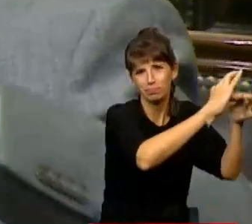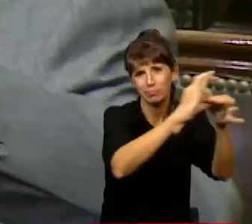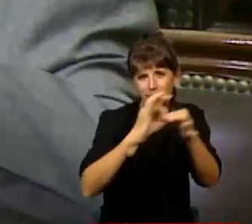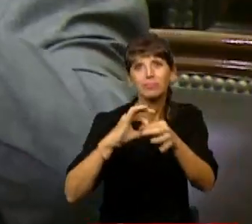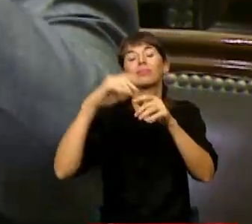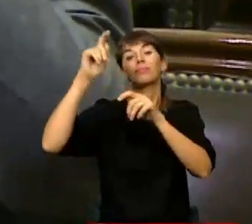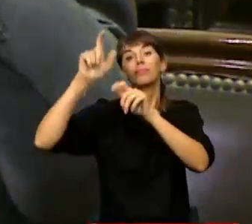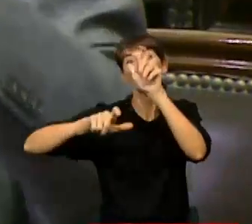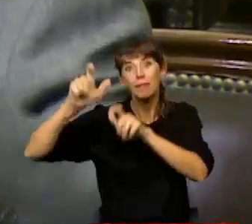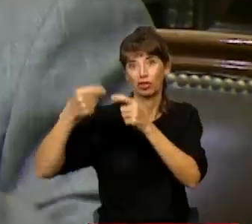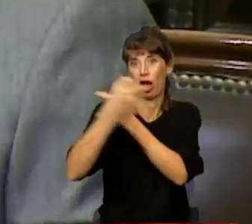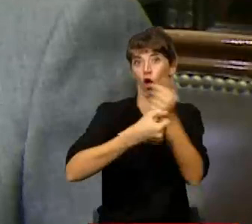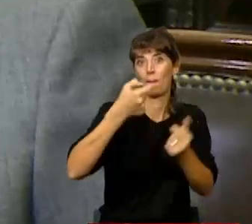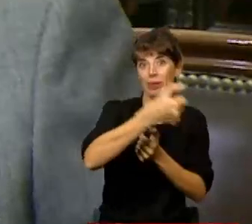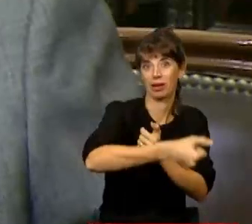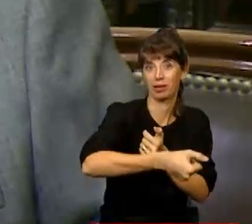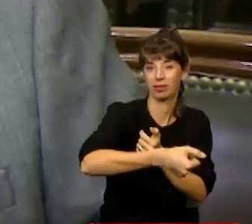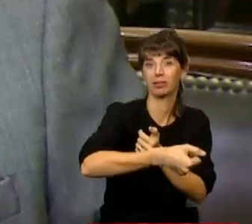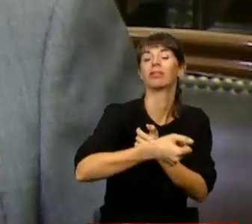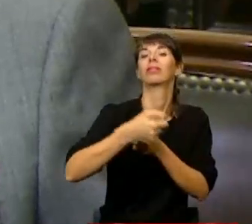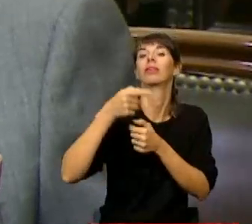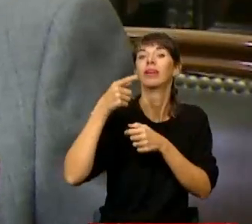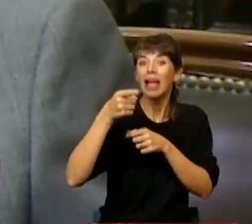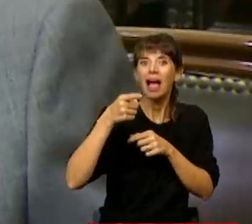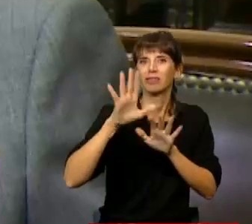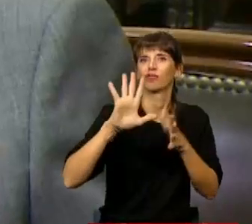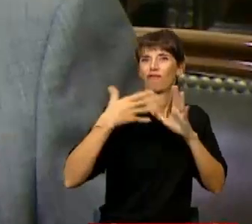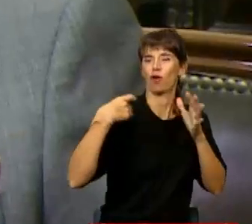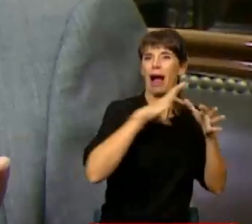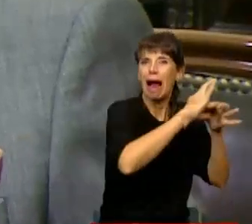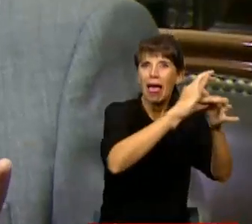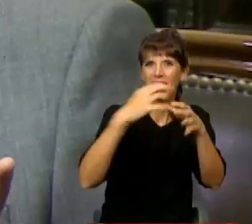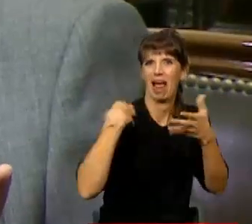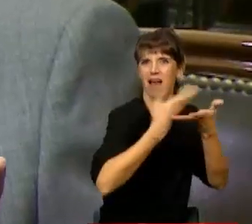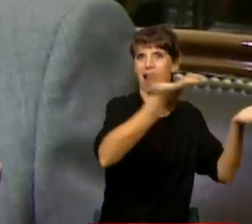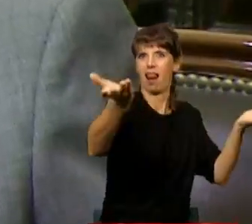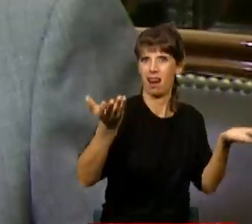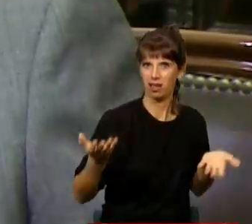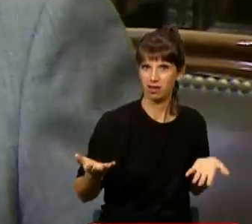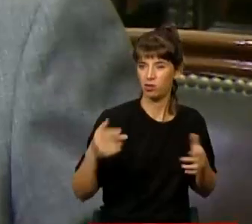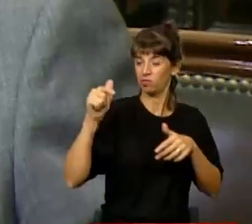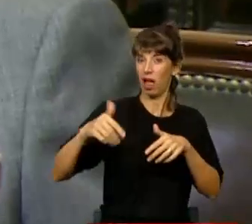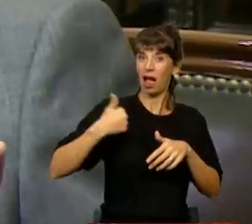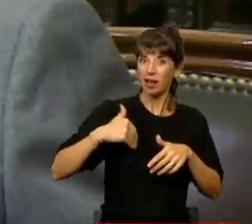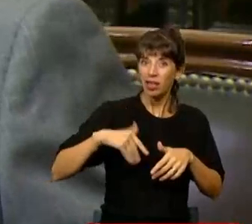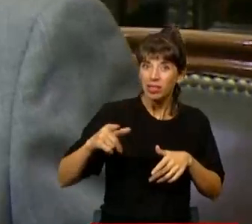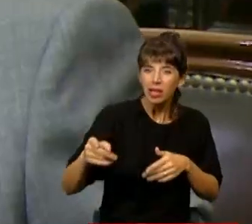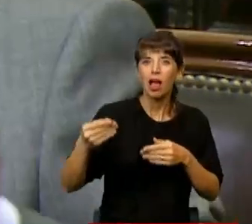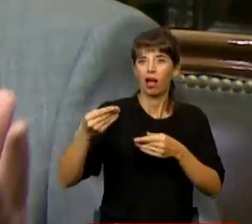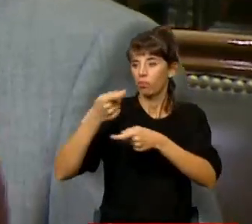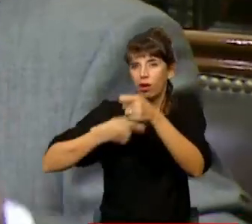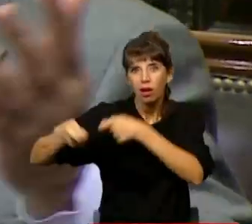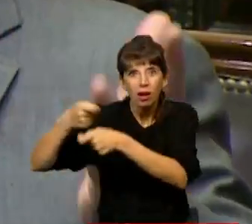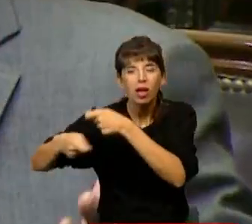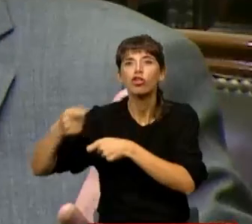consumidores, y en ese aspecto global es que tenemos que mirar esta situación. En esta Argentina, donde se va el contrabando, no solo